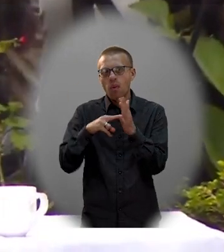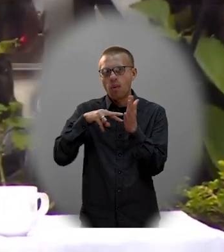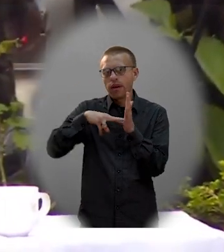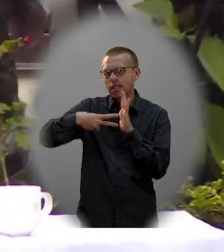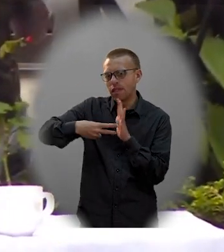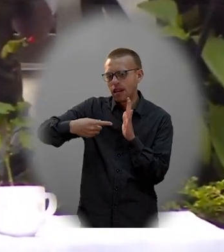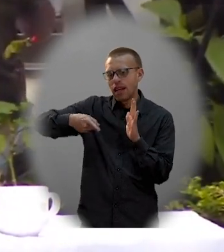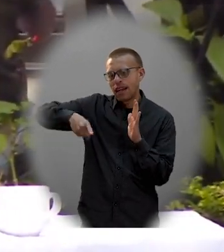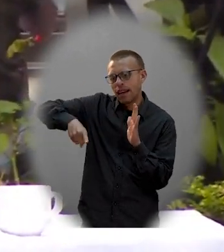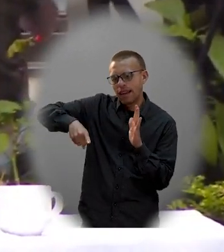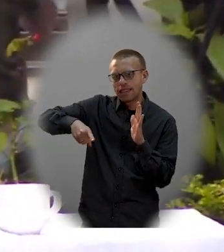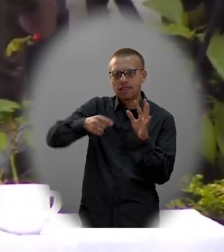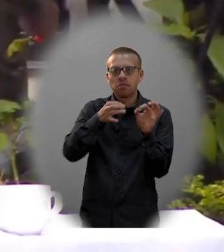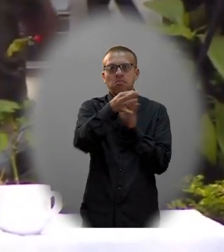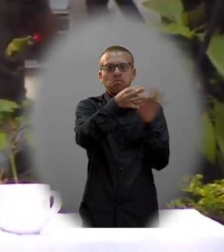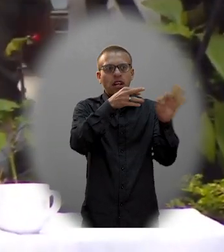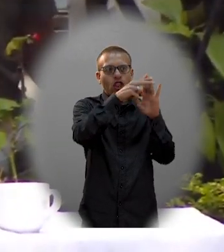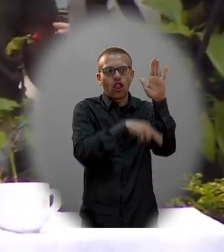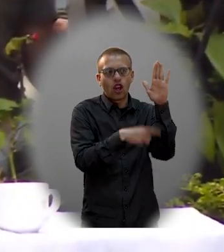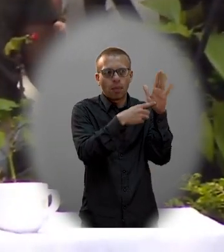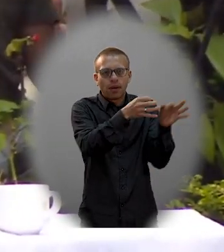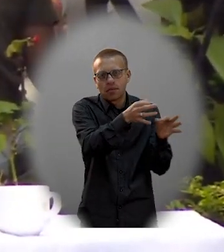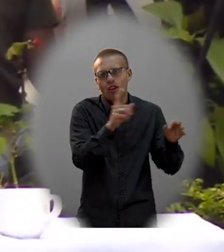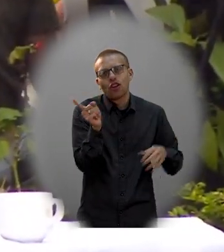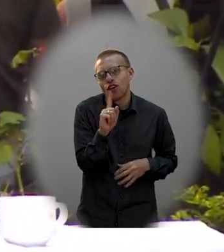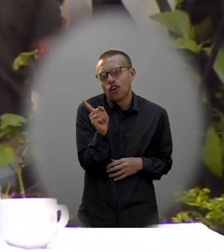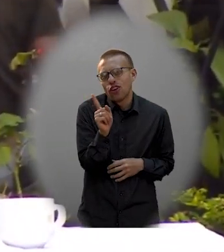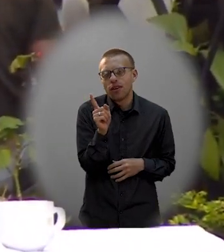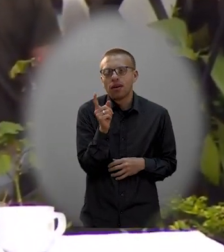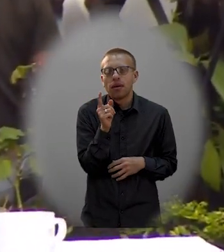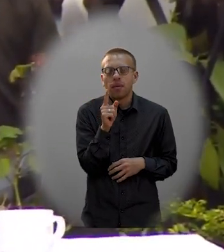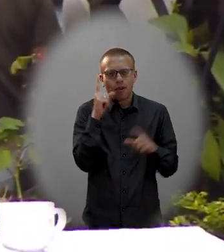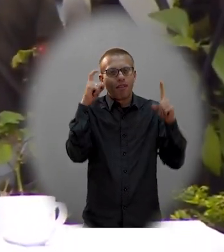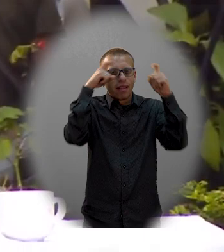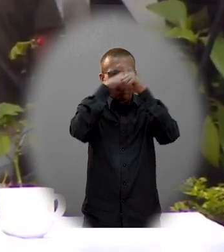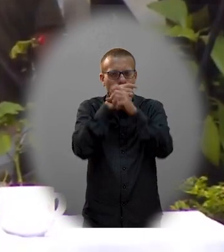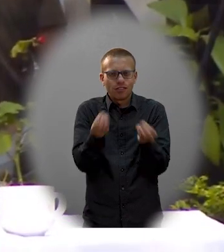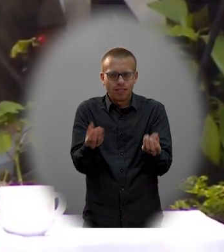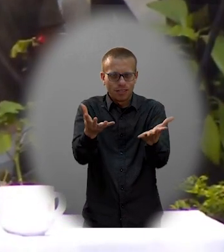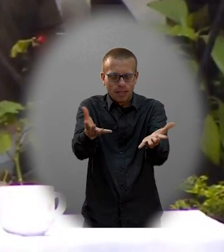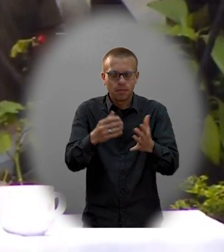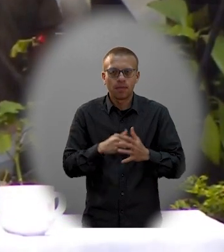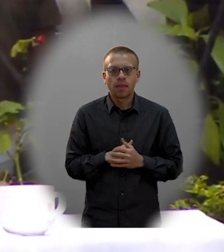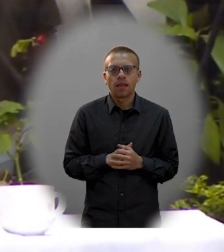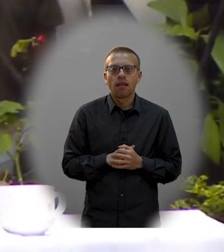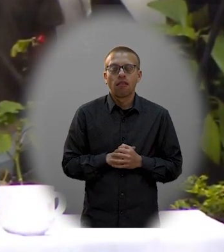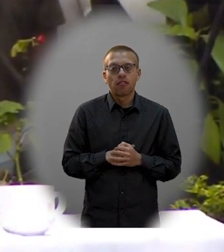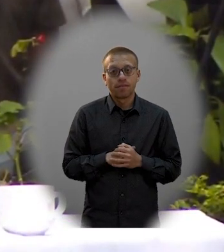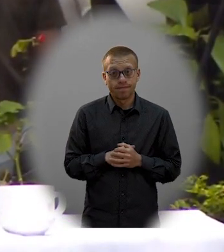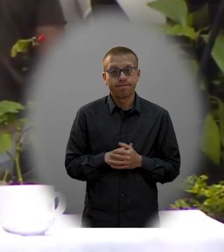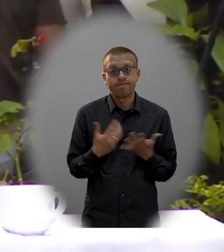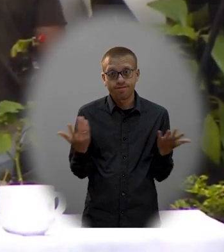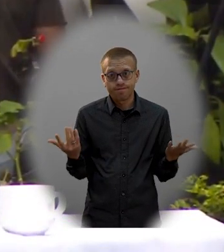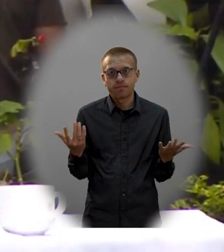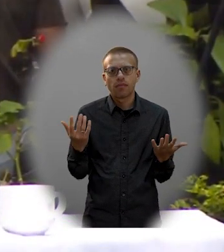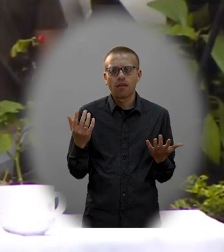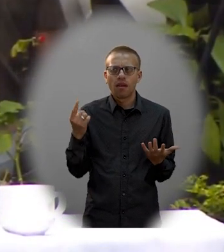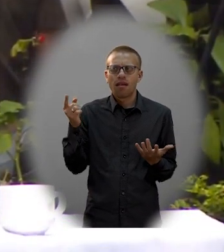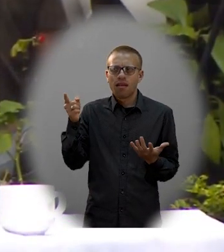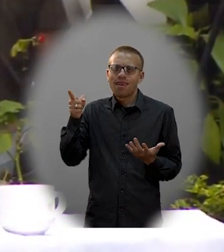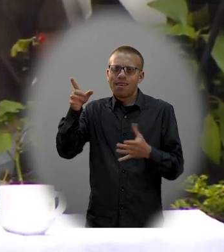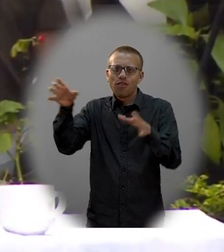contextual. Pero sí me gustaría traer una reflexión en concreto, y es que desde algunas apuestas